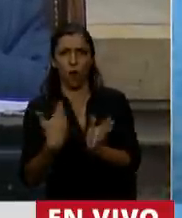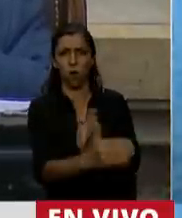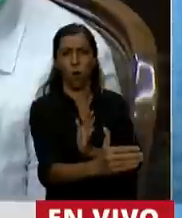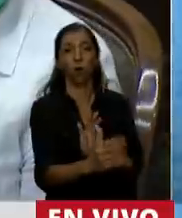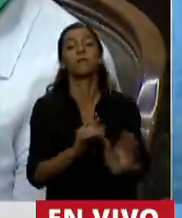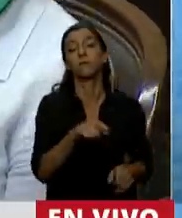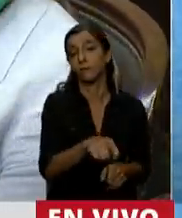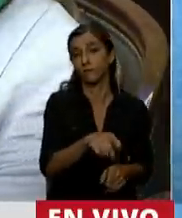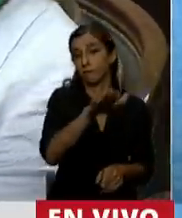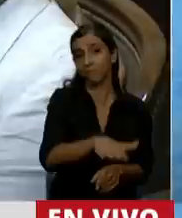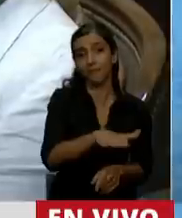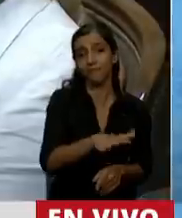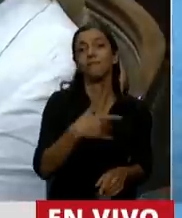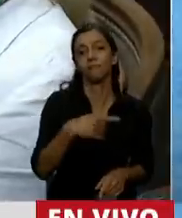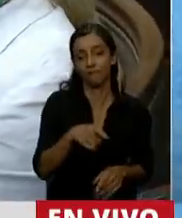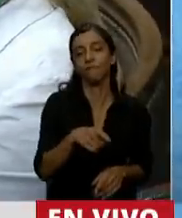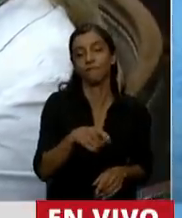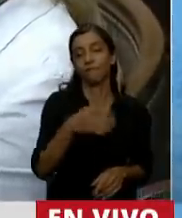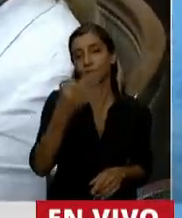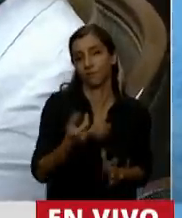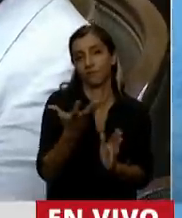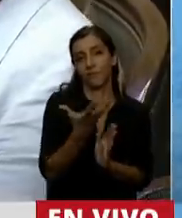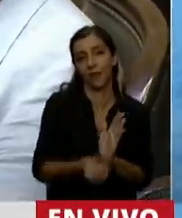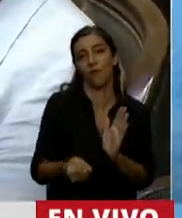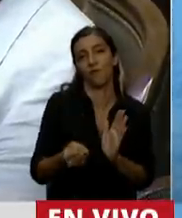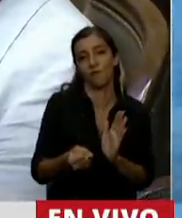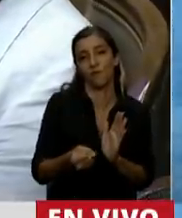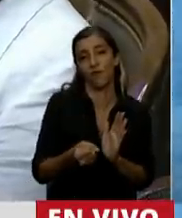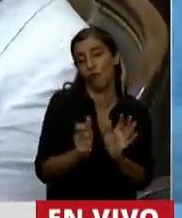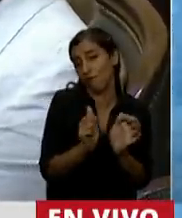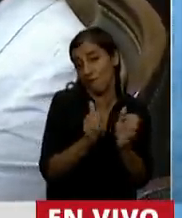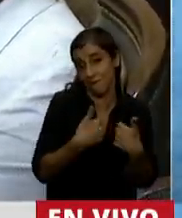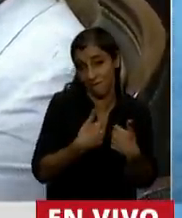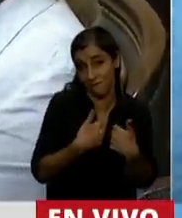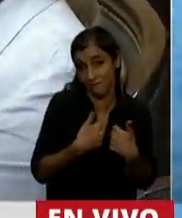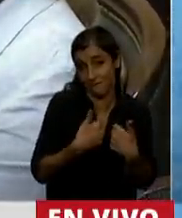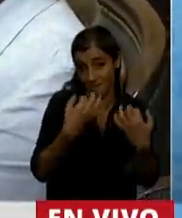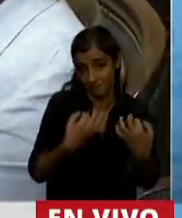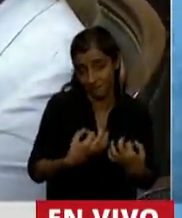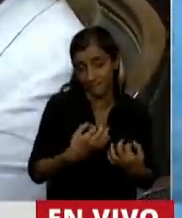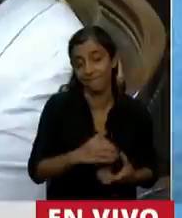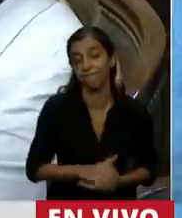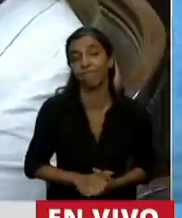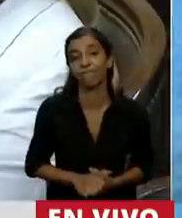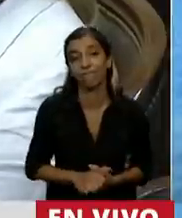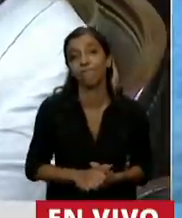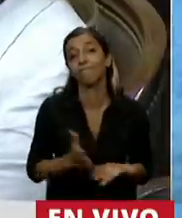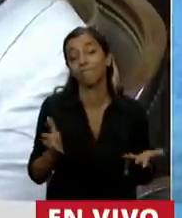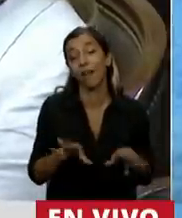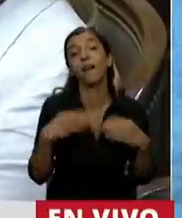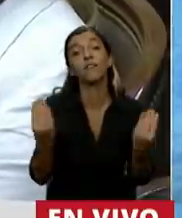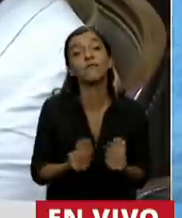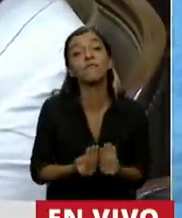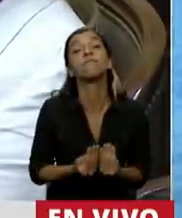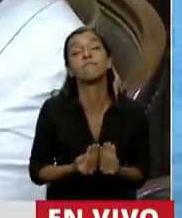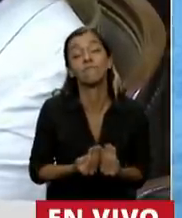termina realizándose un procedimiento abortivo clandestino. El resultado final es